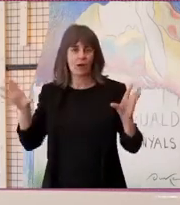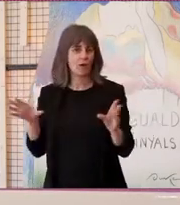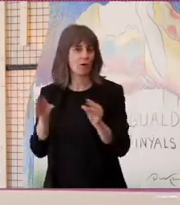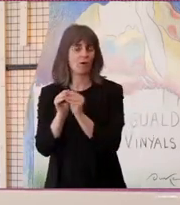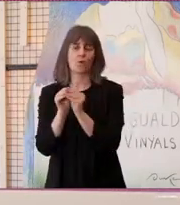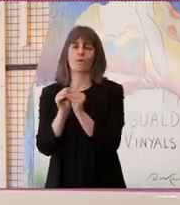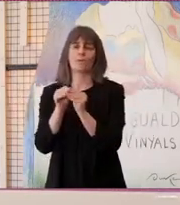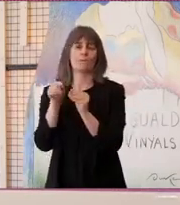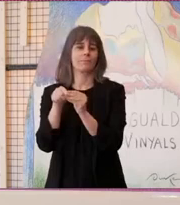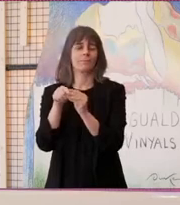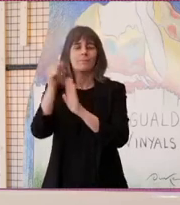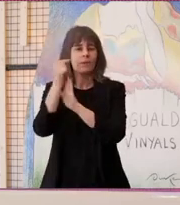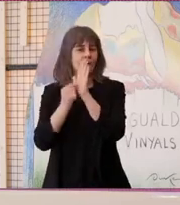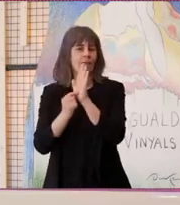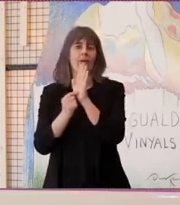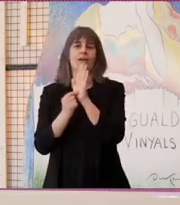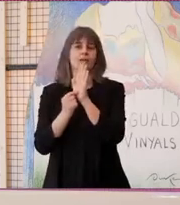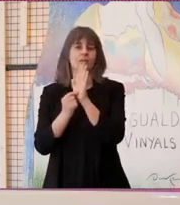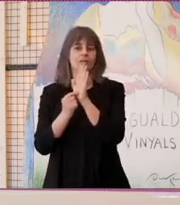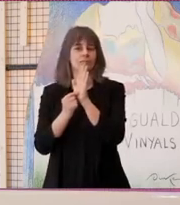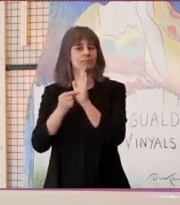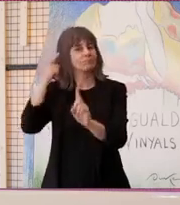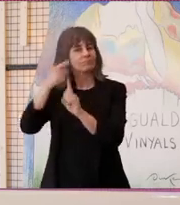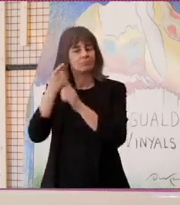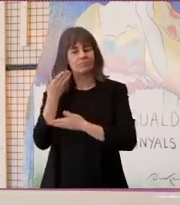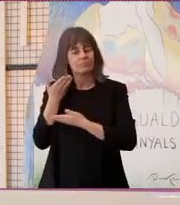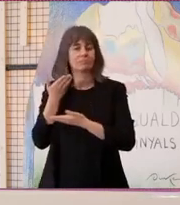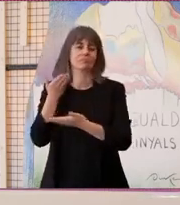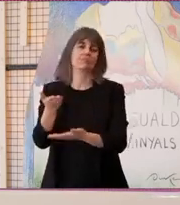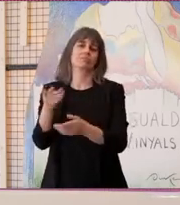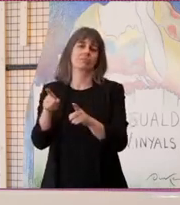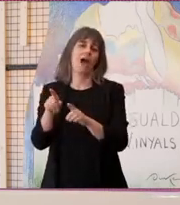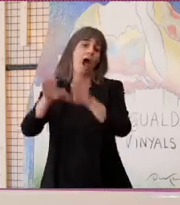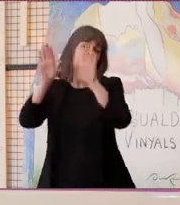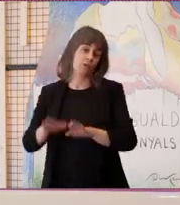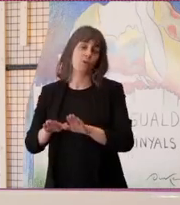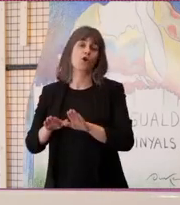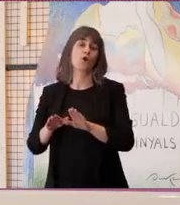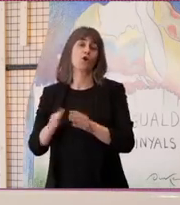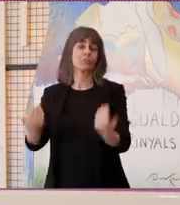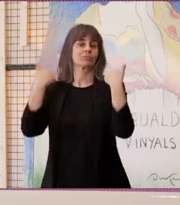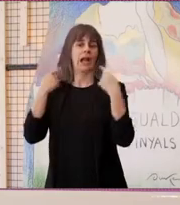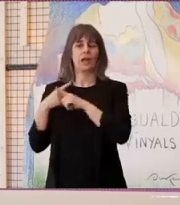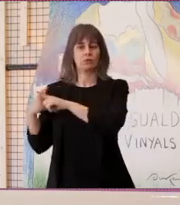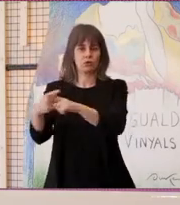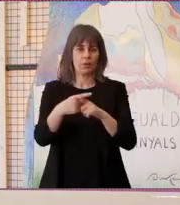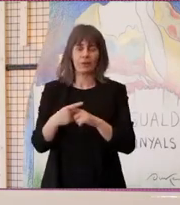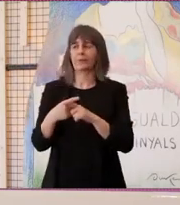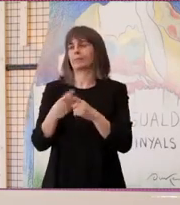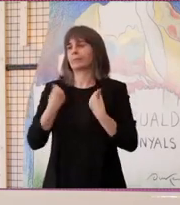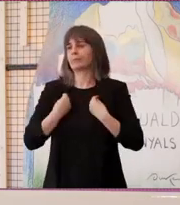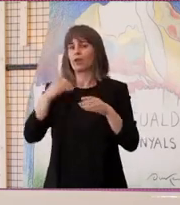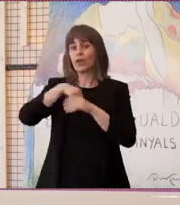todas las medidas a favor de la corresponsabilidad que sabemos que nos lastra en la vida la economía